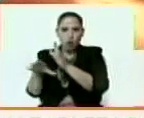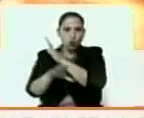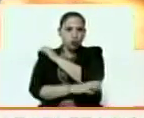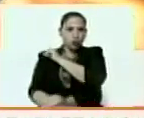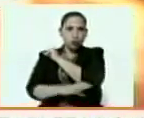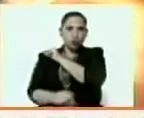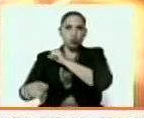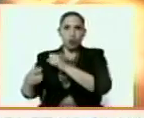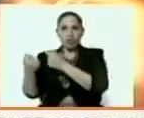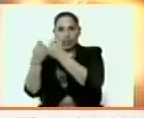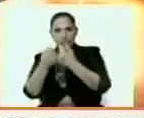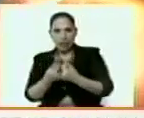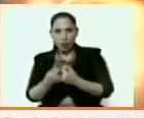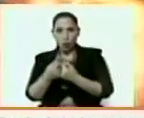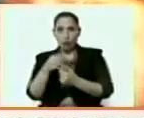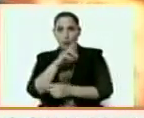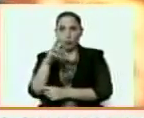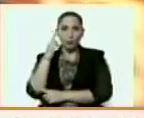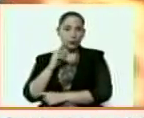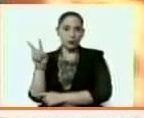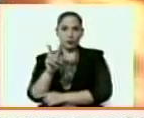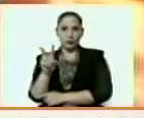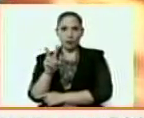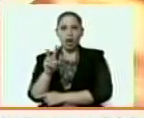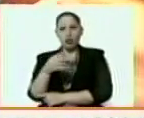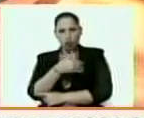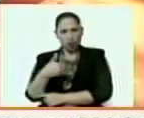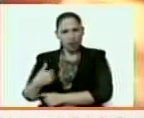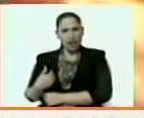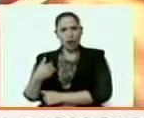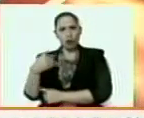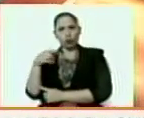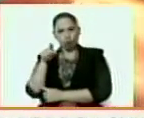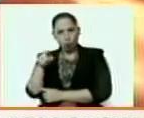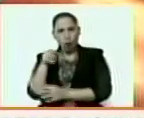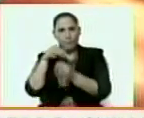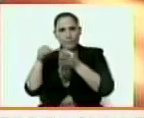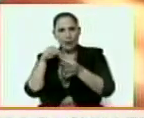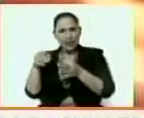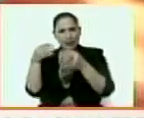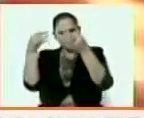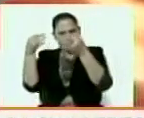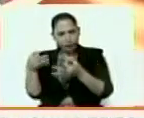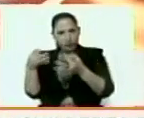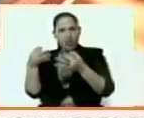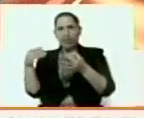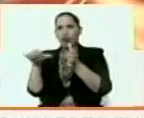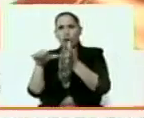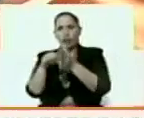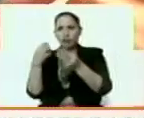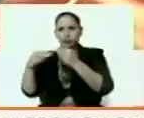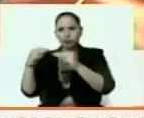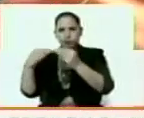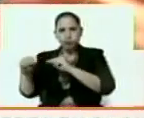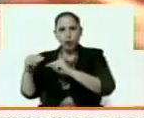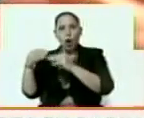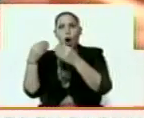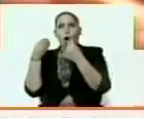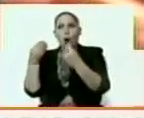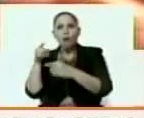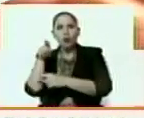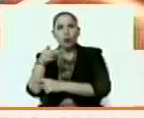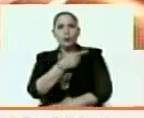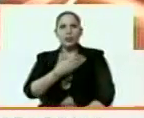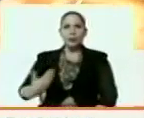República Bolivariana de Venezuela, me gustaría que fueras más precisa. ¿Ese chat de dónde surge? ¿Por qué tú tienes como vicepresidenta de la